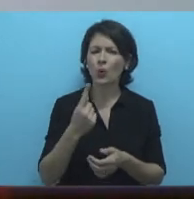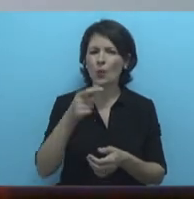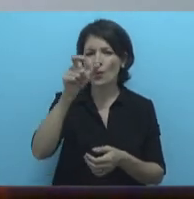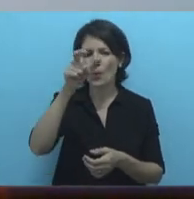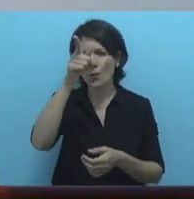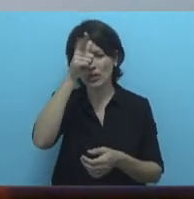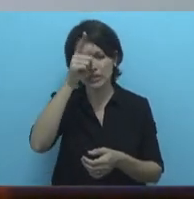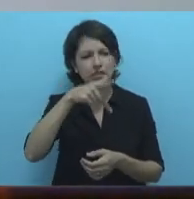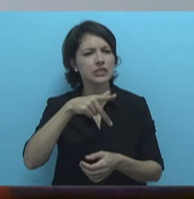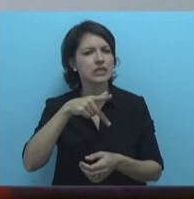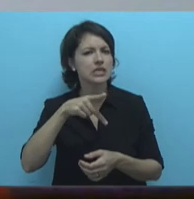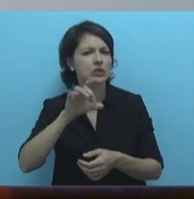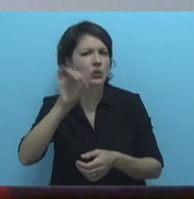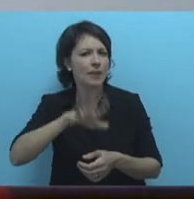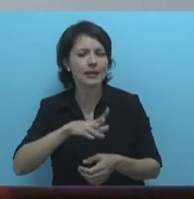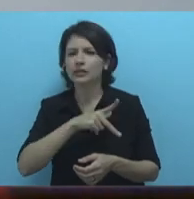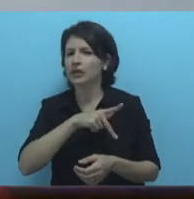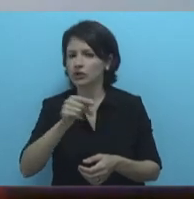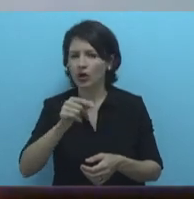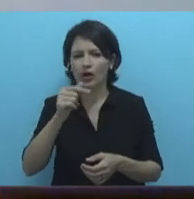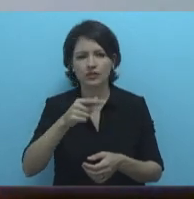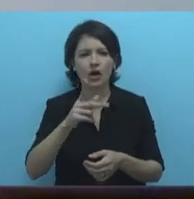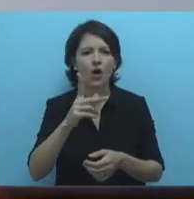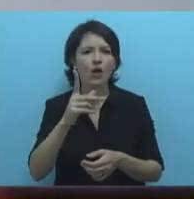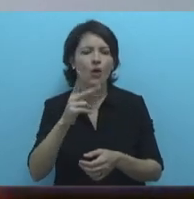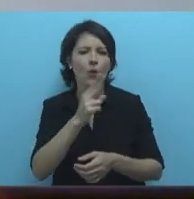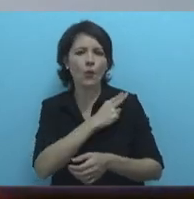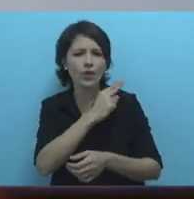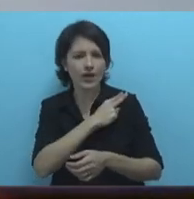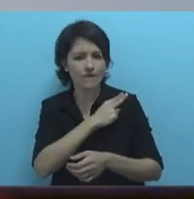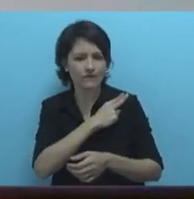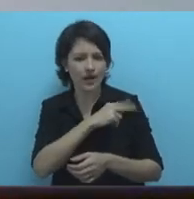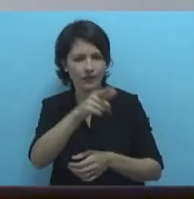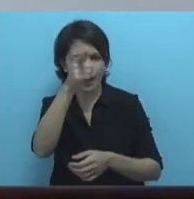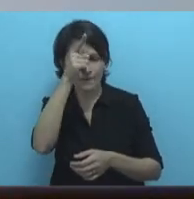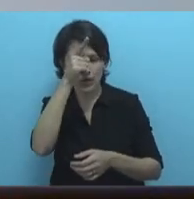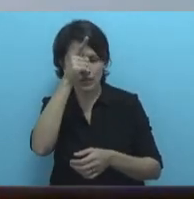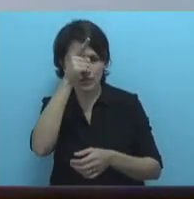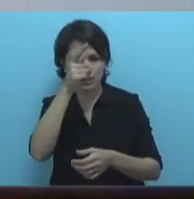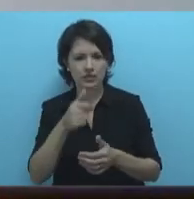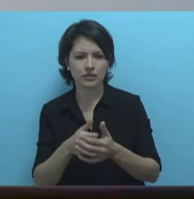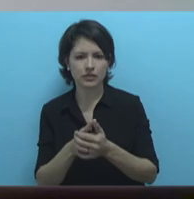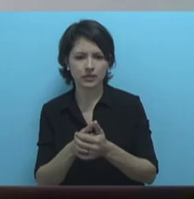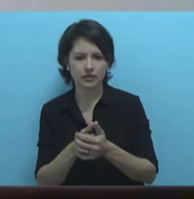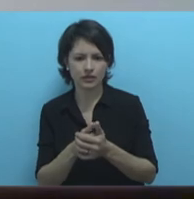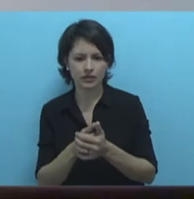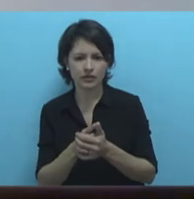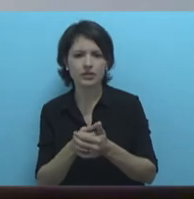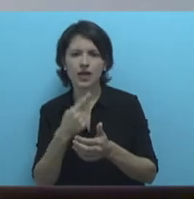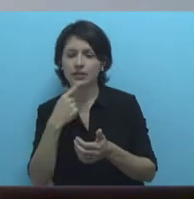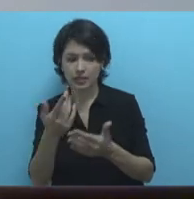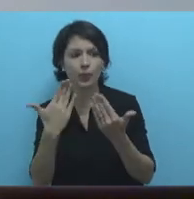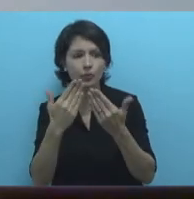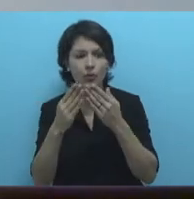dispara un arma se trata de un jefe de tercios que de quienes estaban de guardia y autoriza la